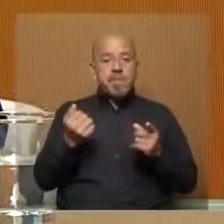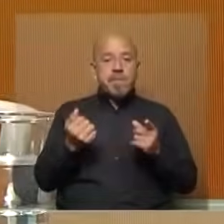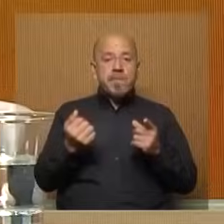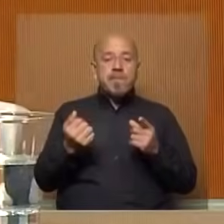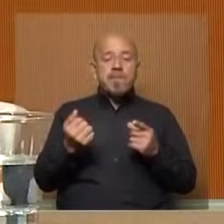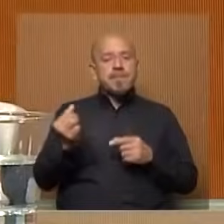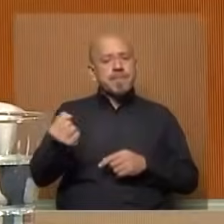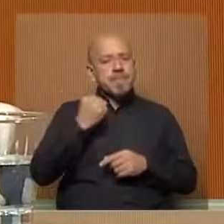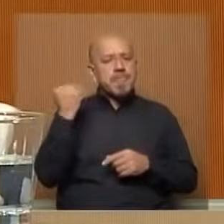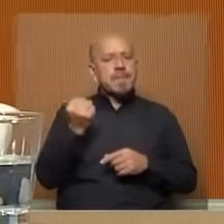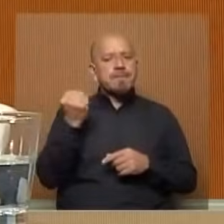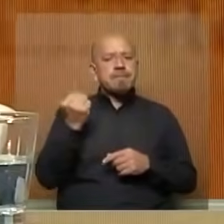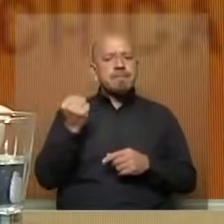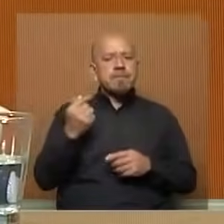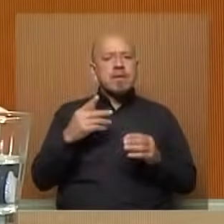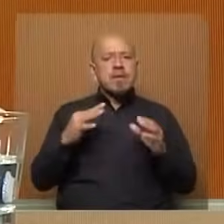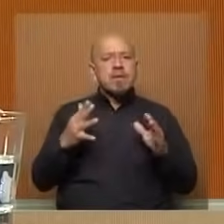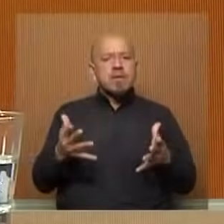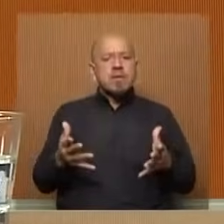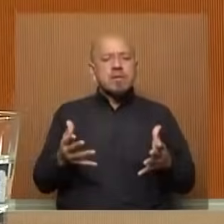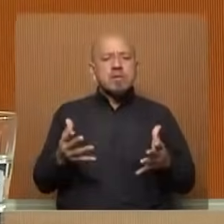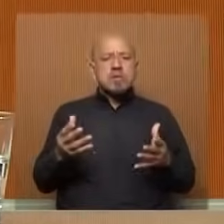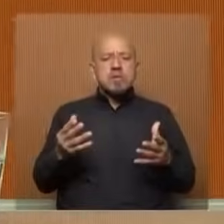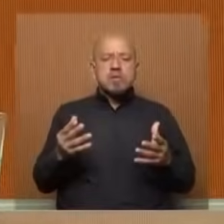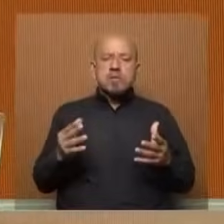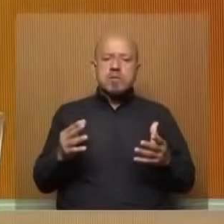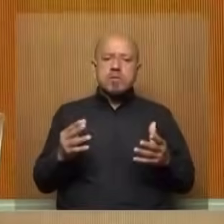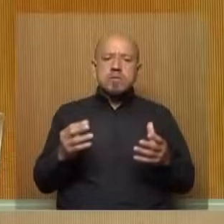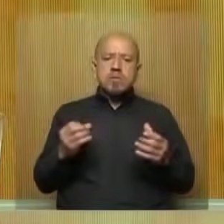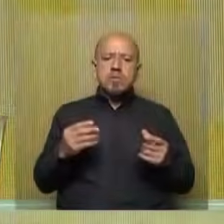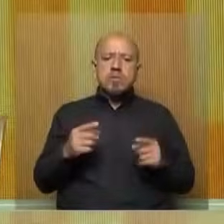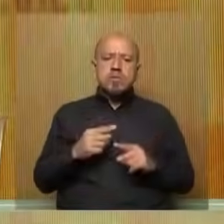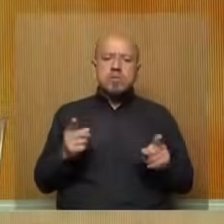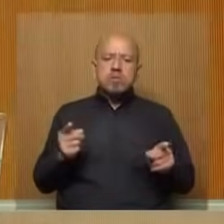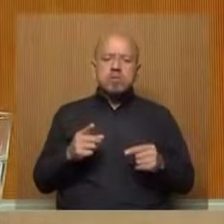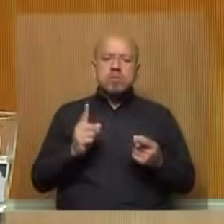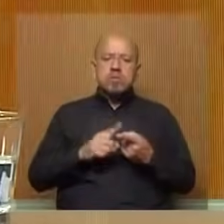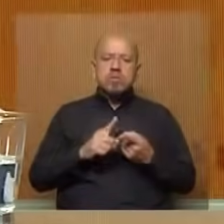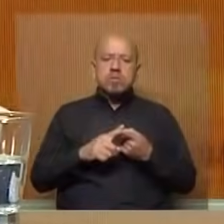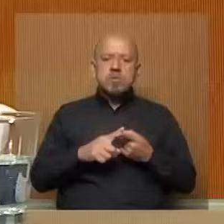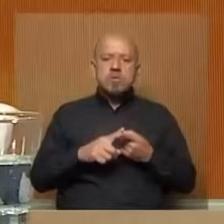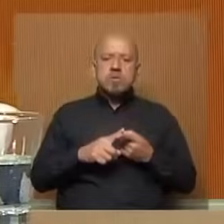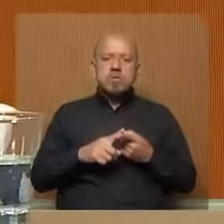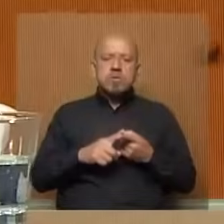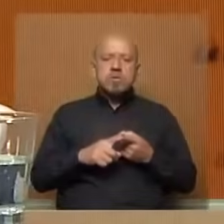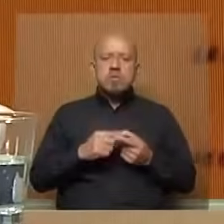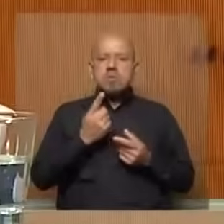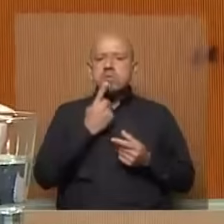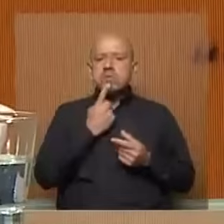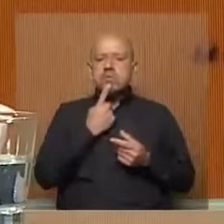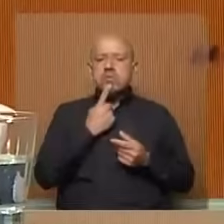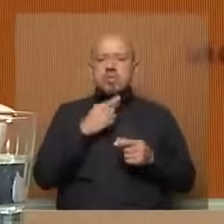Es importante, por un lado, no demonizar el desacuerdo, porque la política y